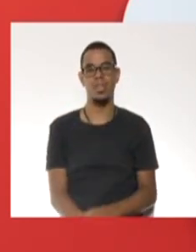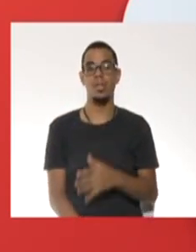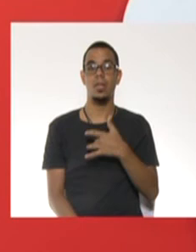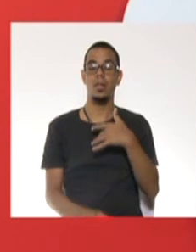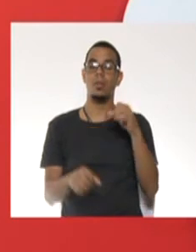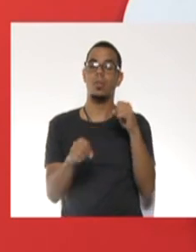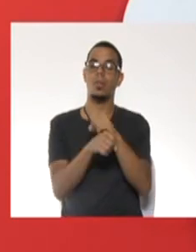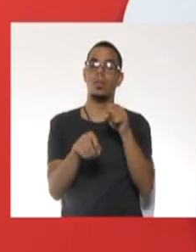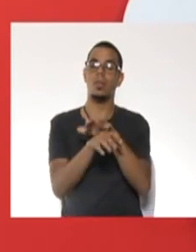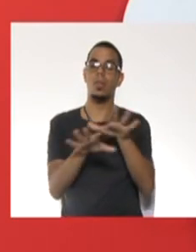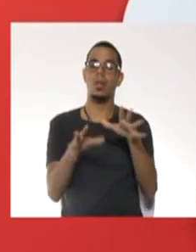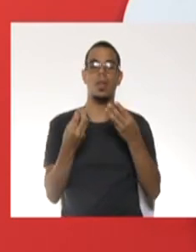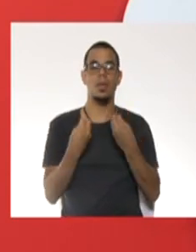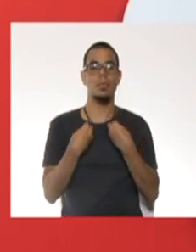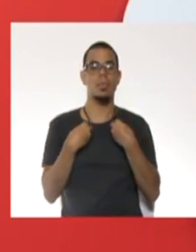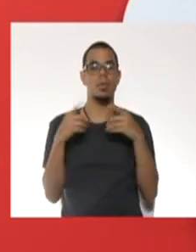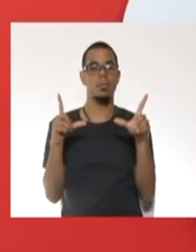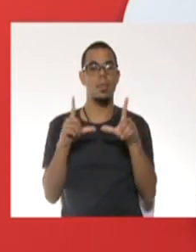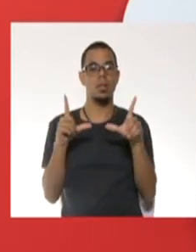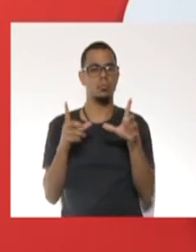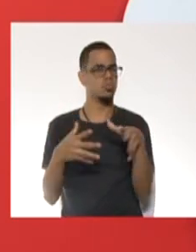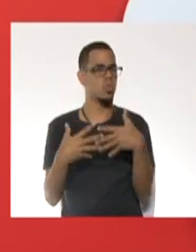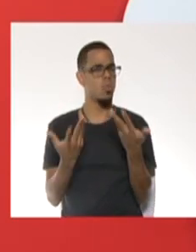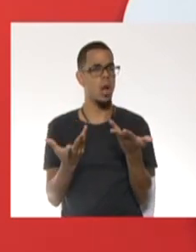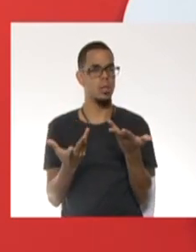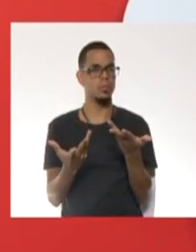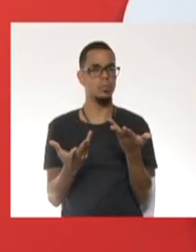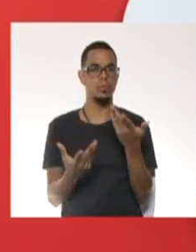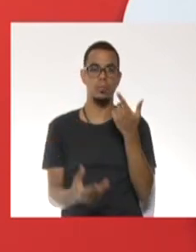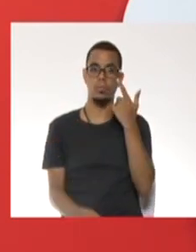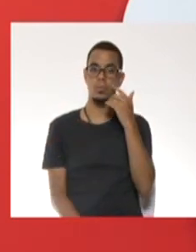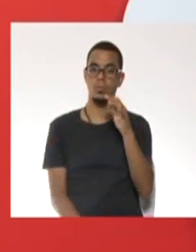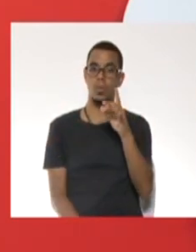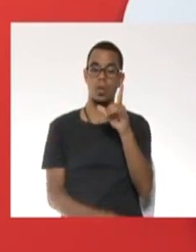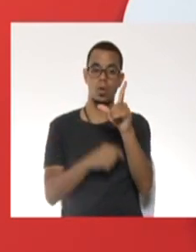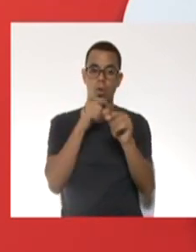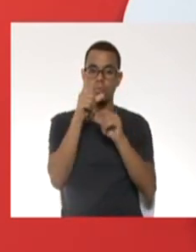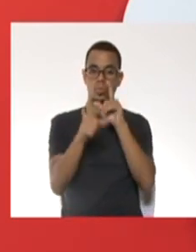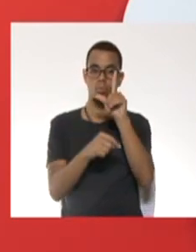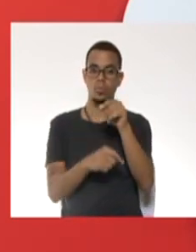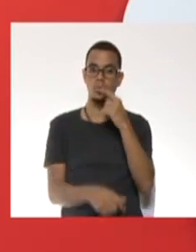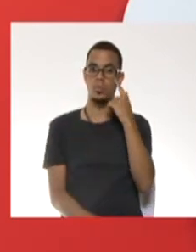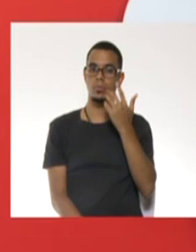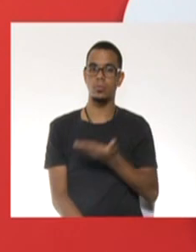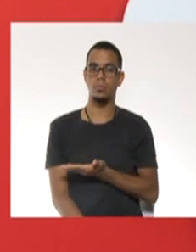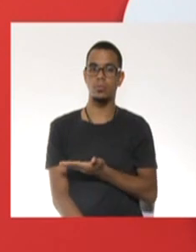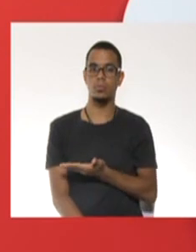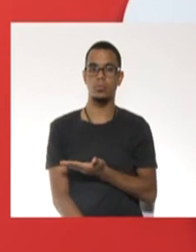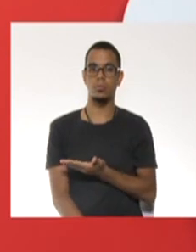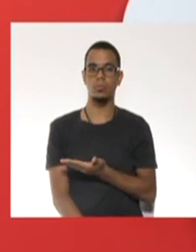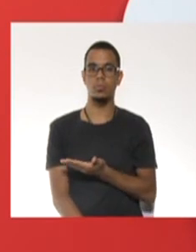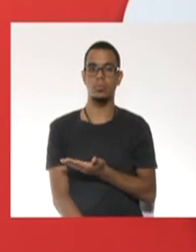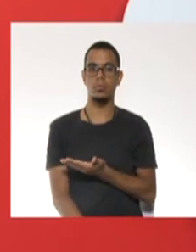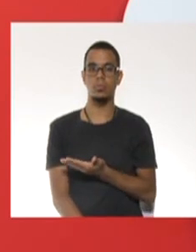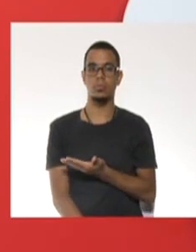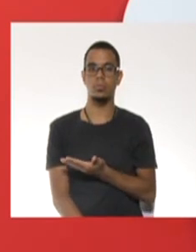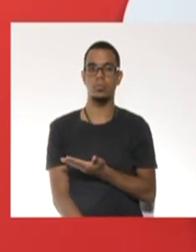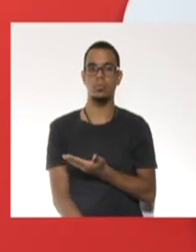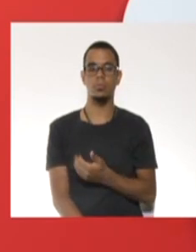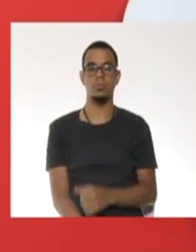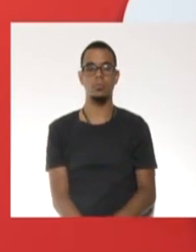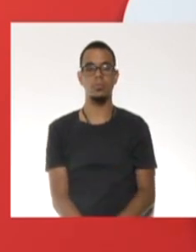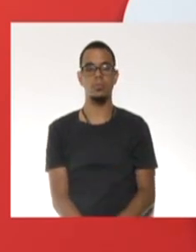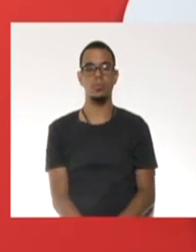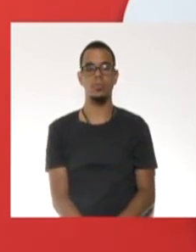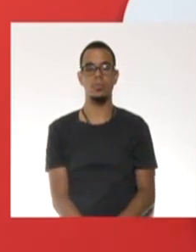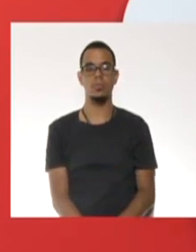total disposición las redes sociales de nuestra Casa Vive para que así interactúen con nosotros. Por Twitter pueden seguirnos como Vive TV Oficial